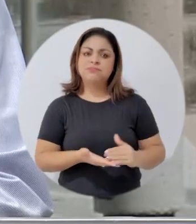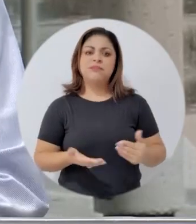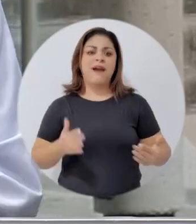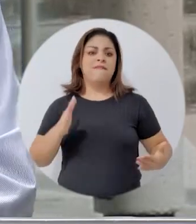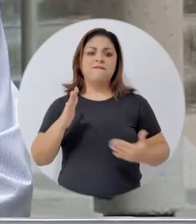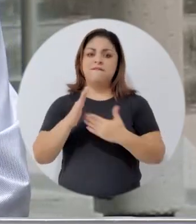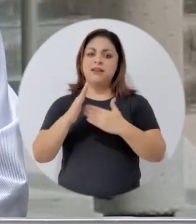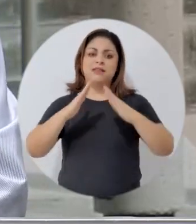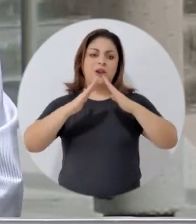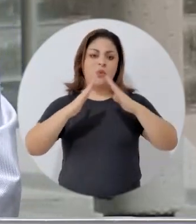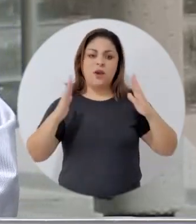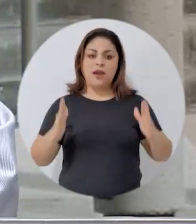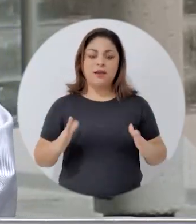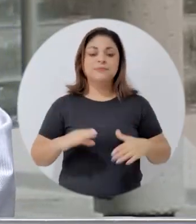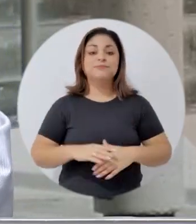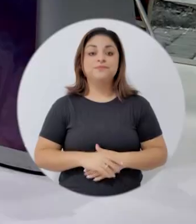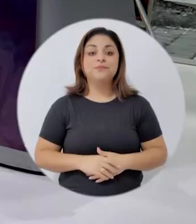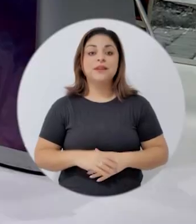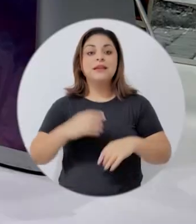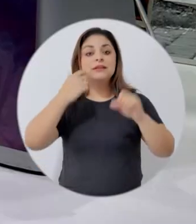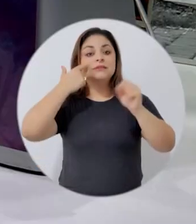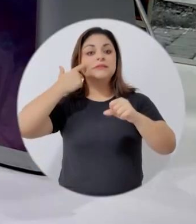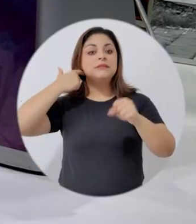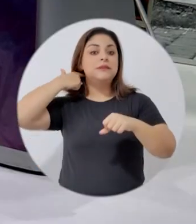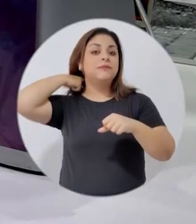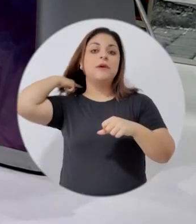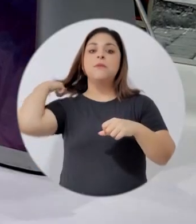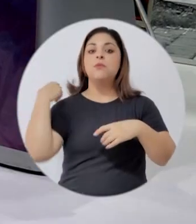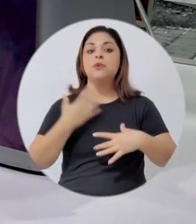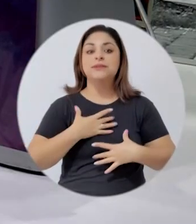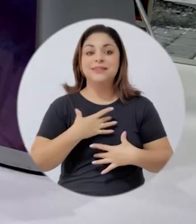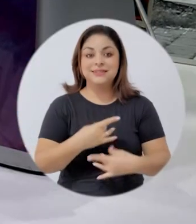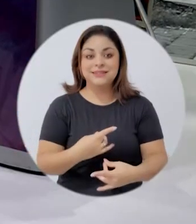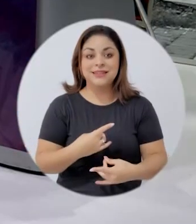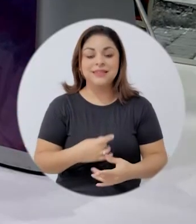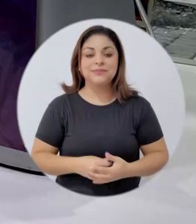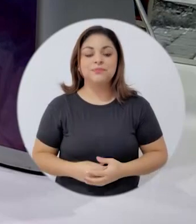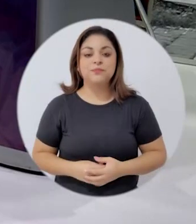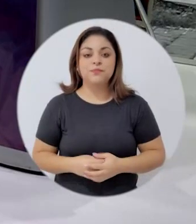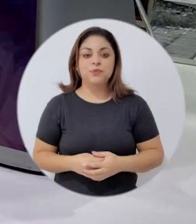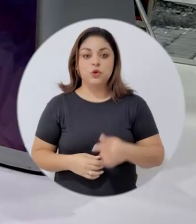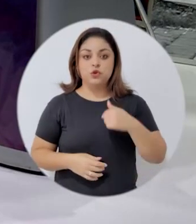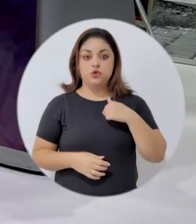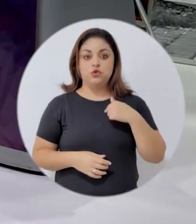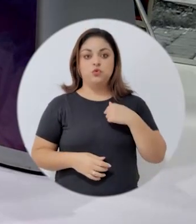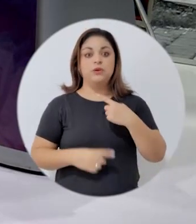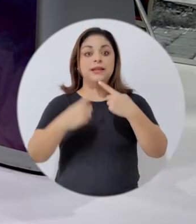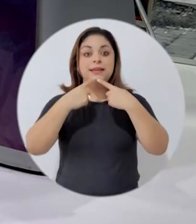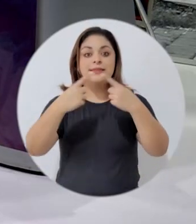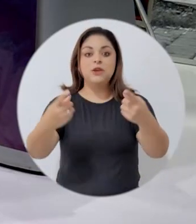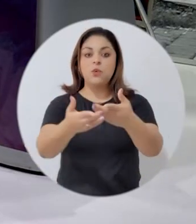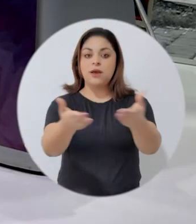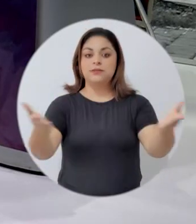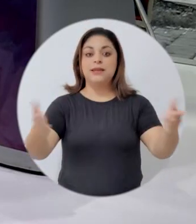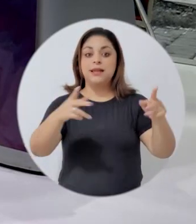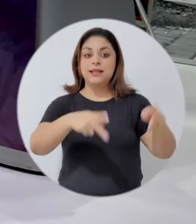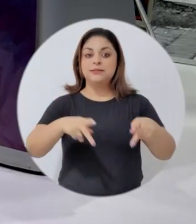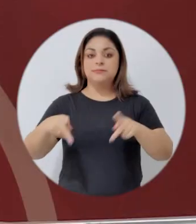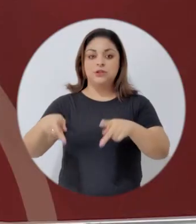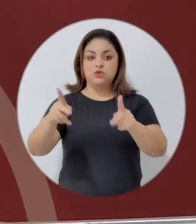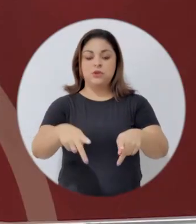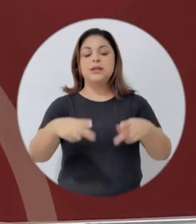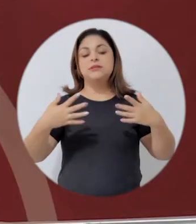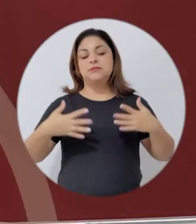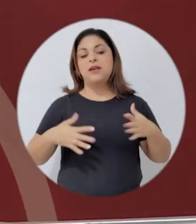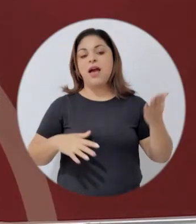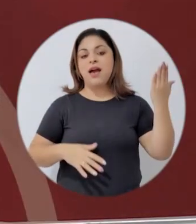nuestros hogares. Sí, es interesante. Vamos a ver, yo lo primero que le digo a todas las personas, porque curiosamente